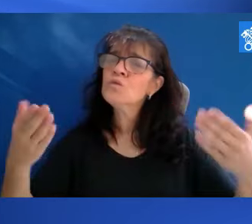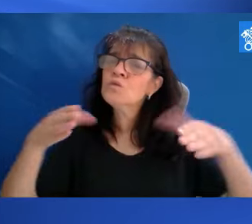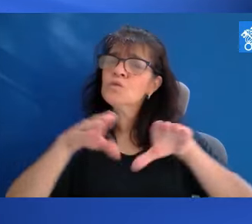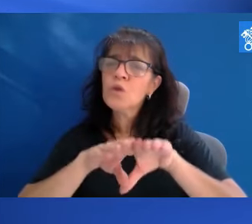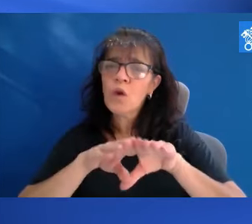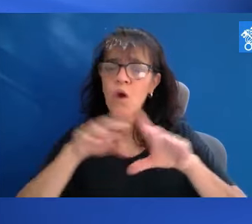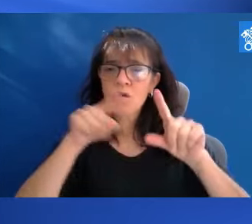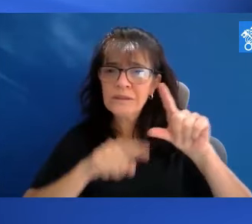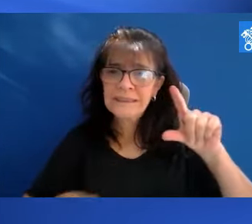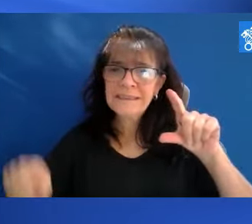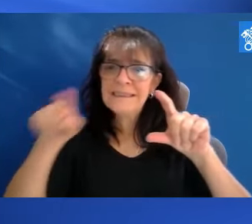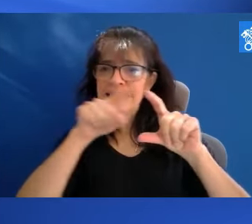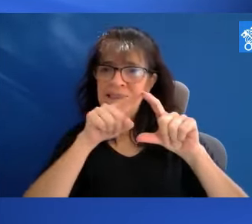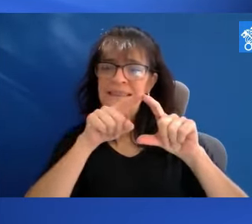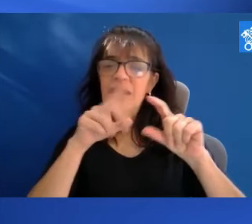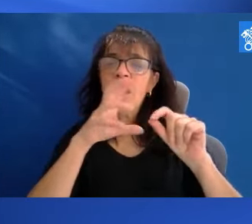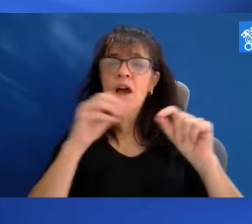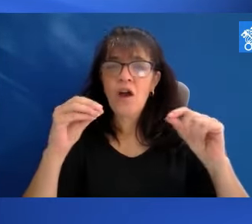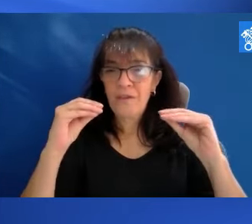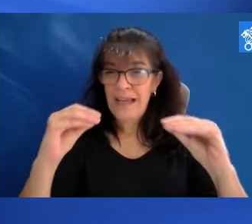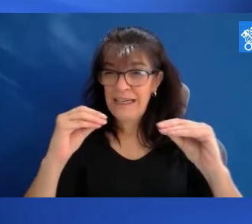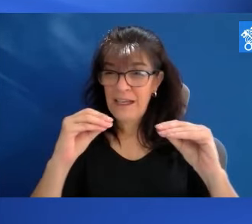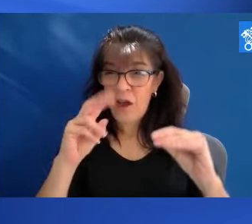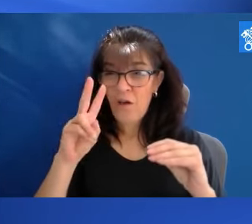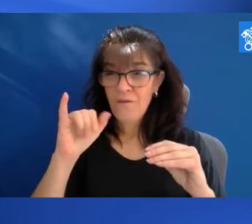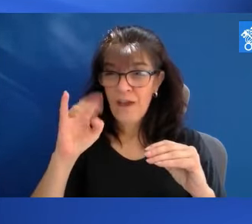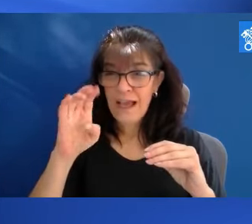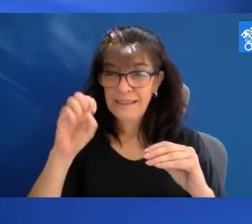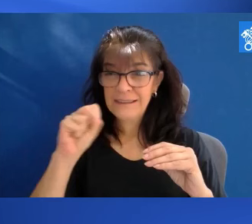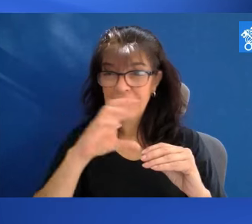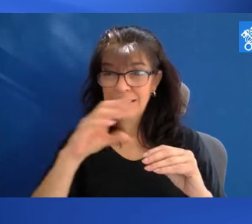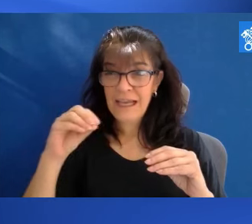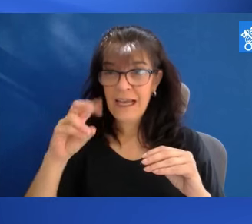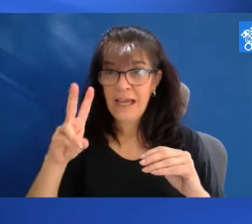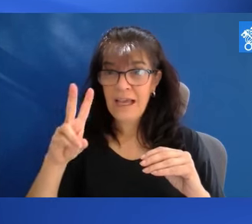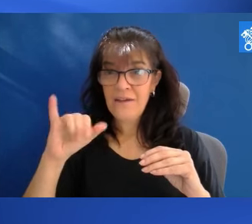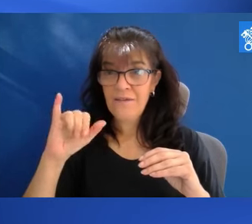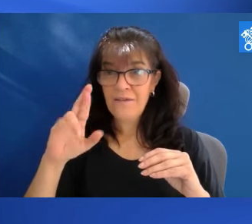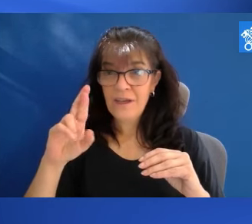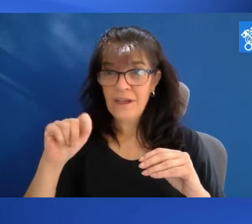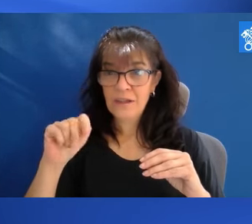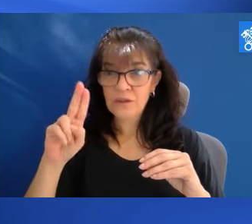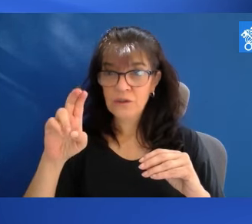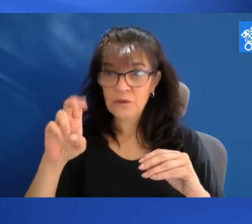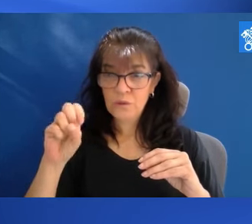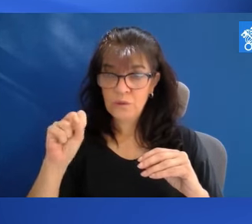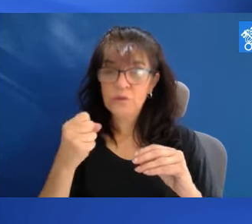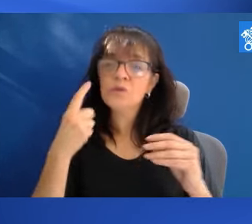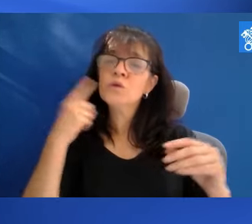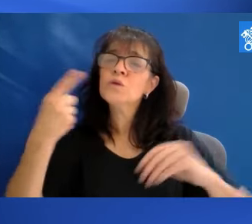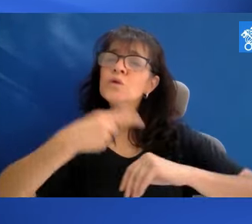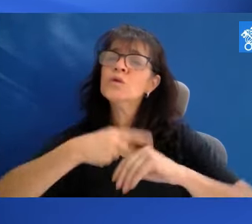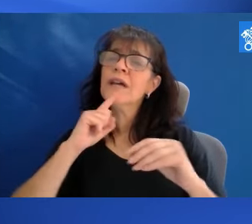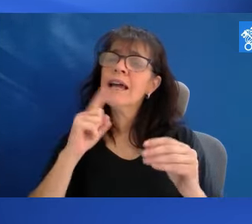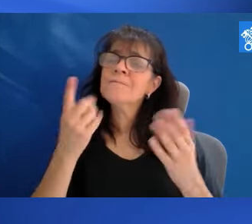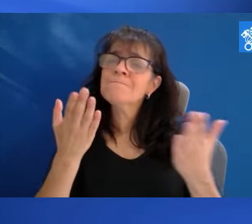de catequesis dedicado a los vicios y las virtudes. Y hoy reflexionamos sobre la humildad, una virtud